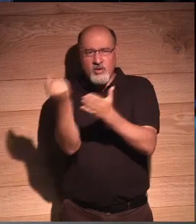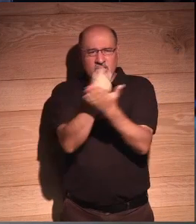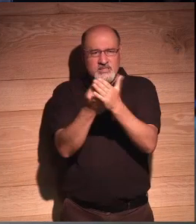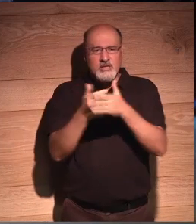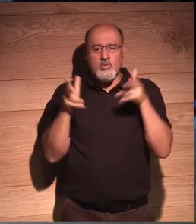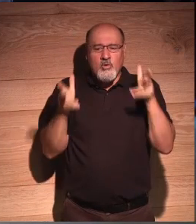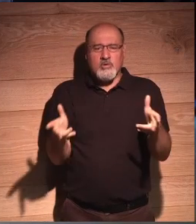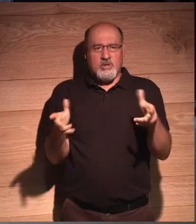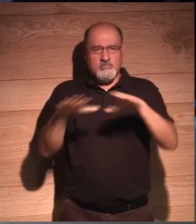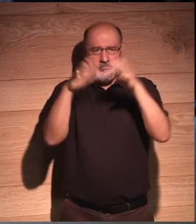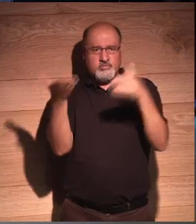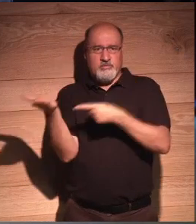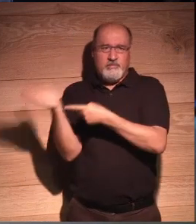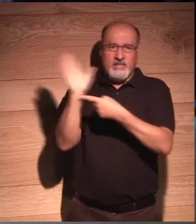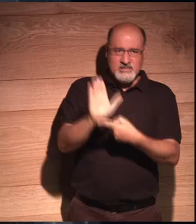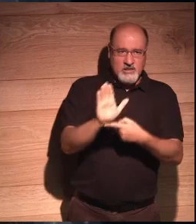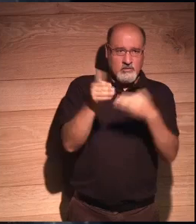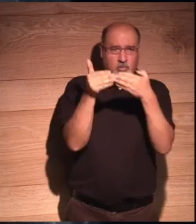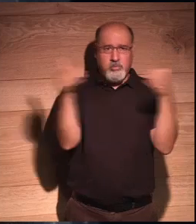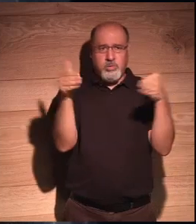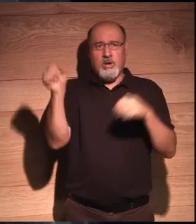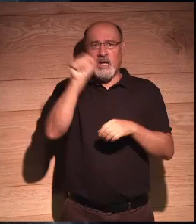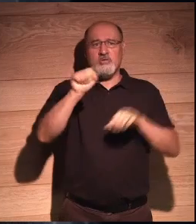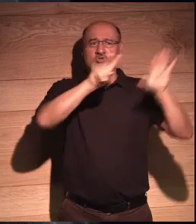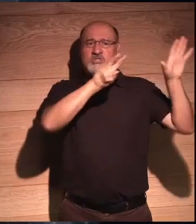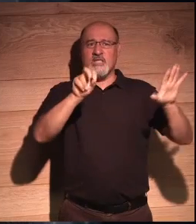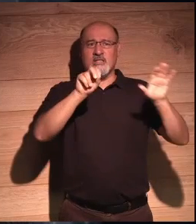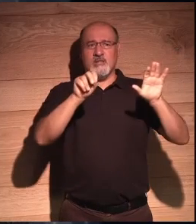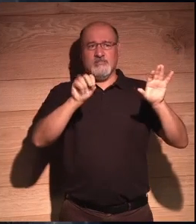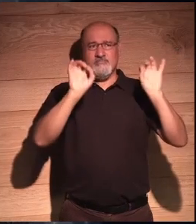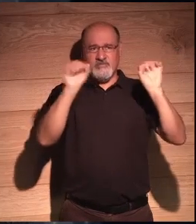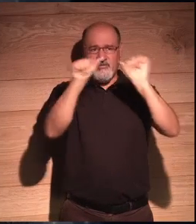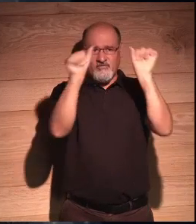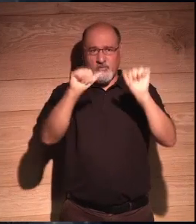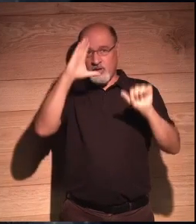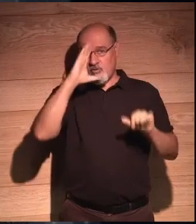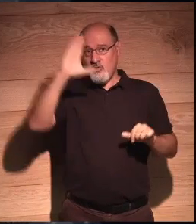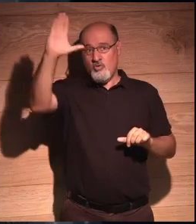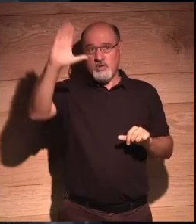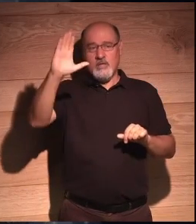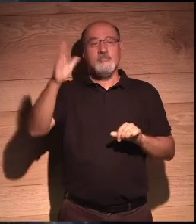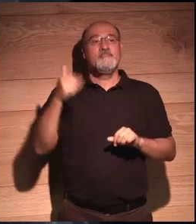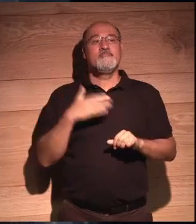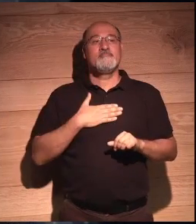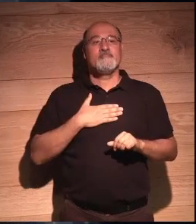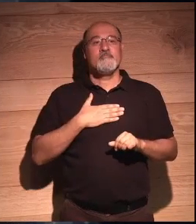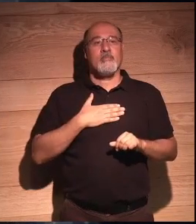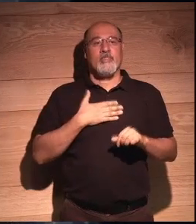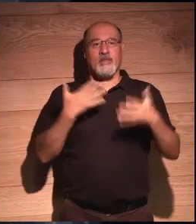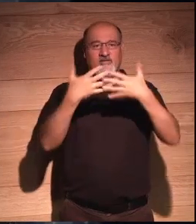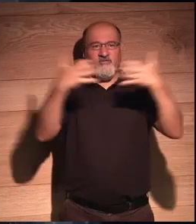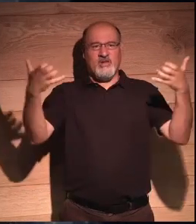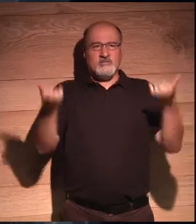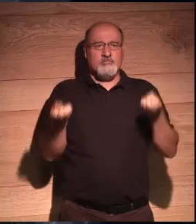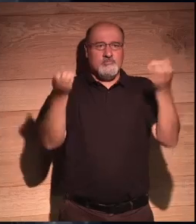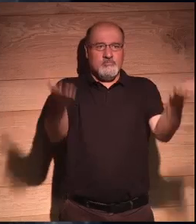diseño del Lunar Hilton, que iba a estar inaugurado a mediados de los años 70 y para el que dijo el eslogan perfecto,